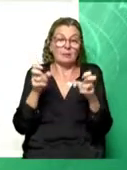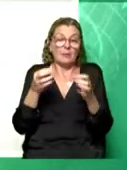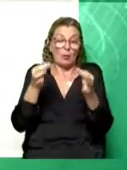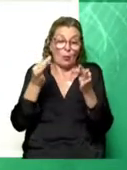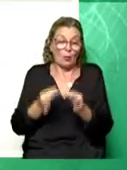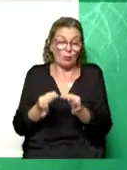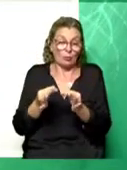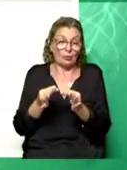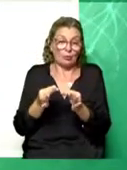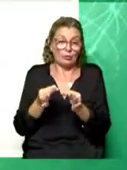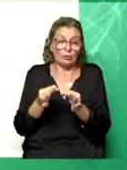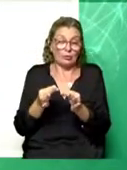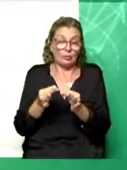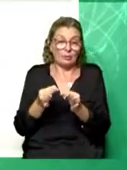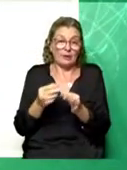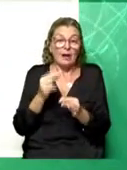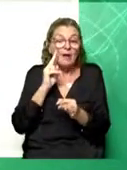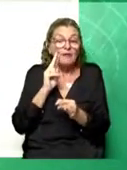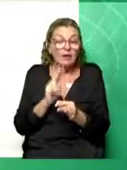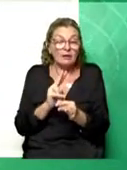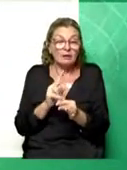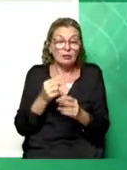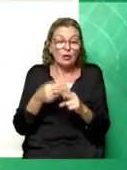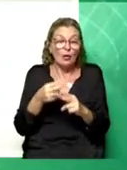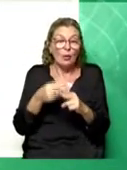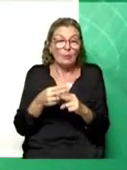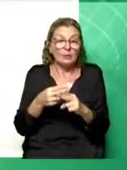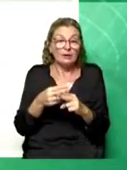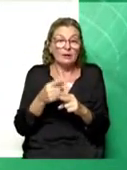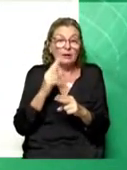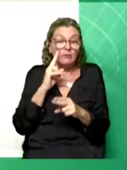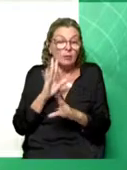justamente ratificar los nombres que manejamos.